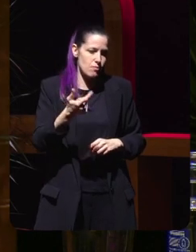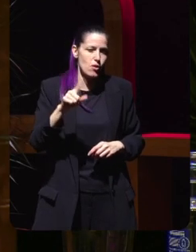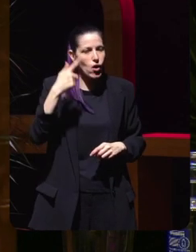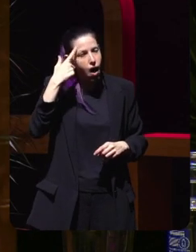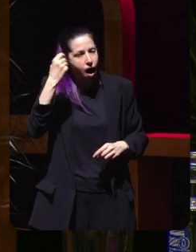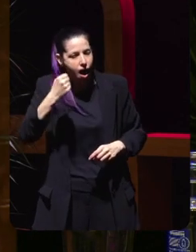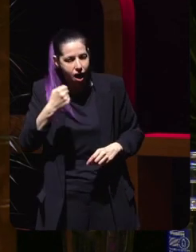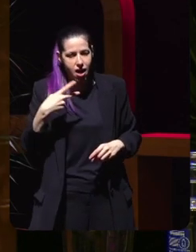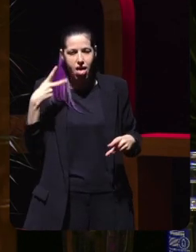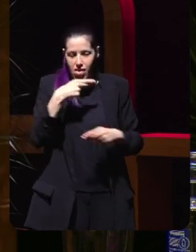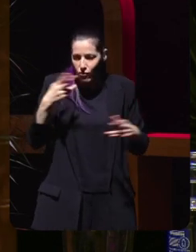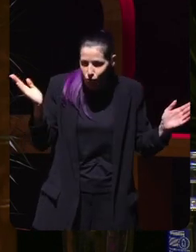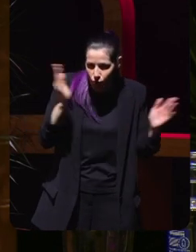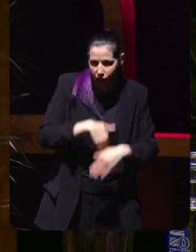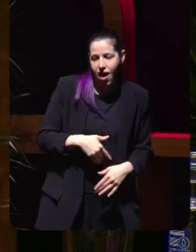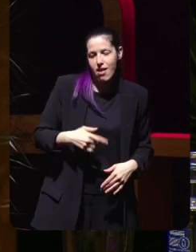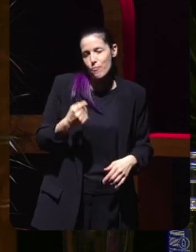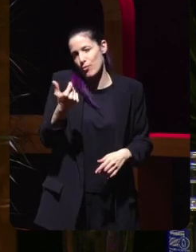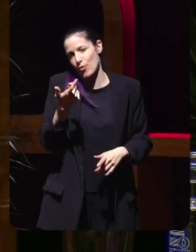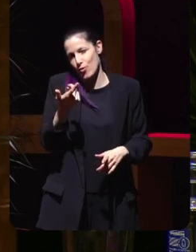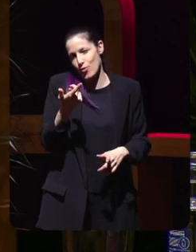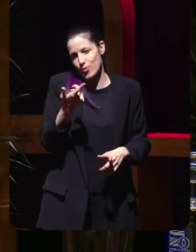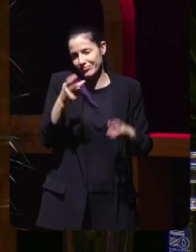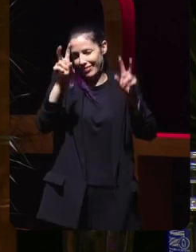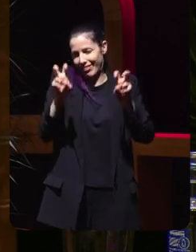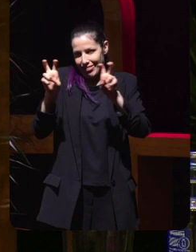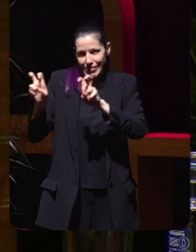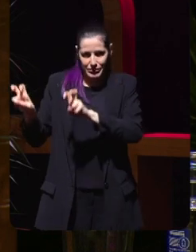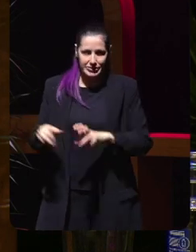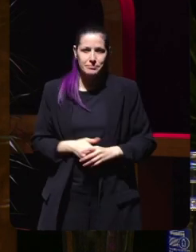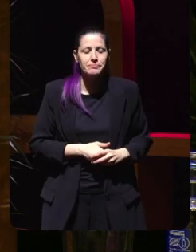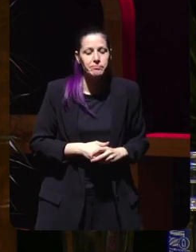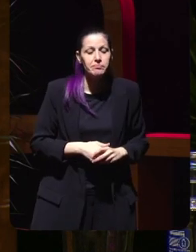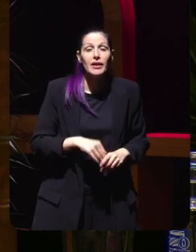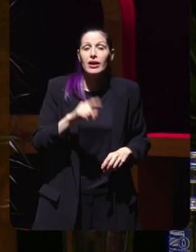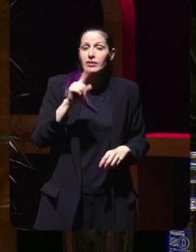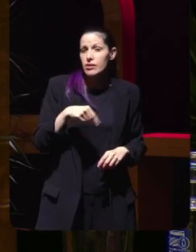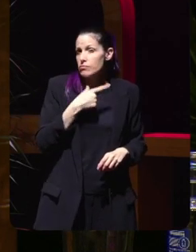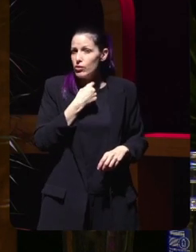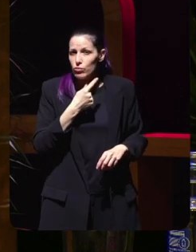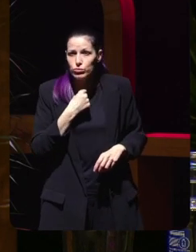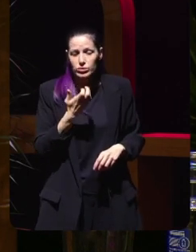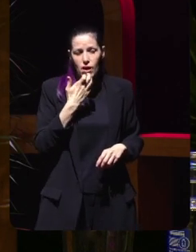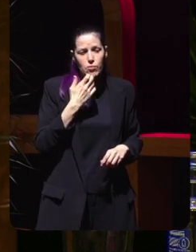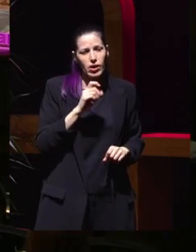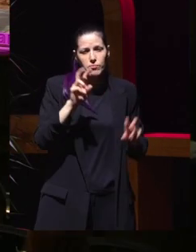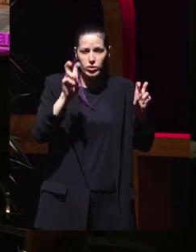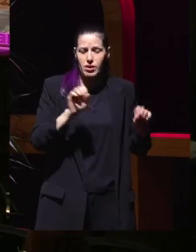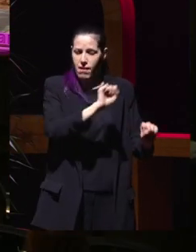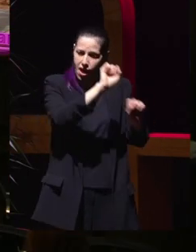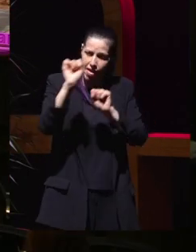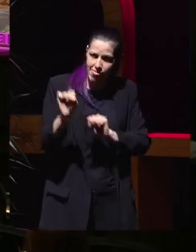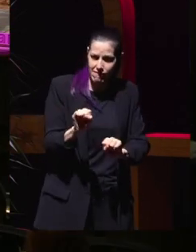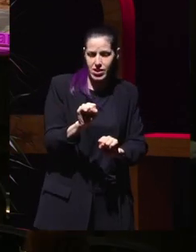un poco más importante Por donde ven ya no también me gusta bastante falar nonda defensa de lengua